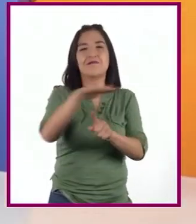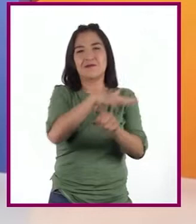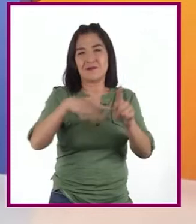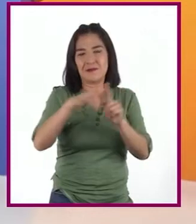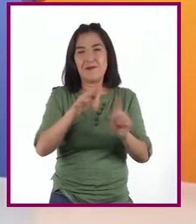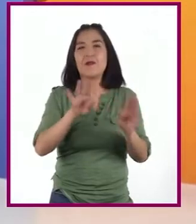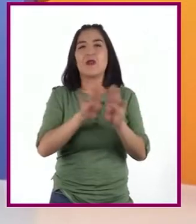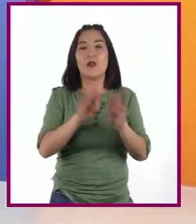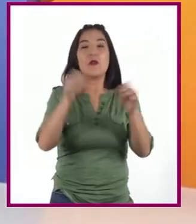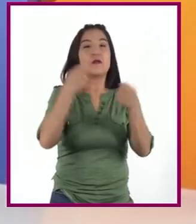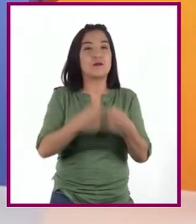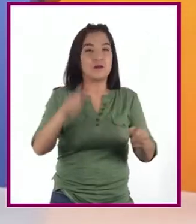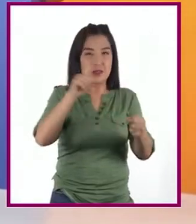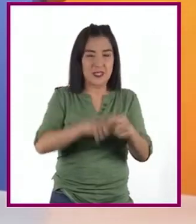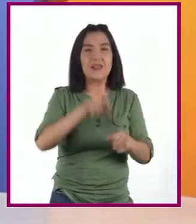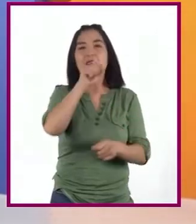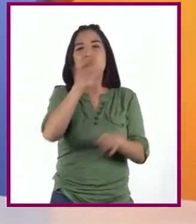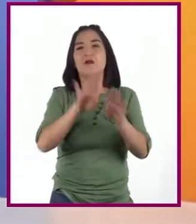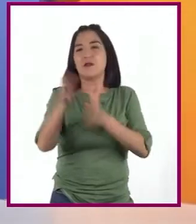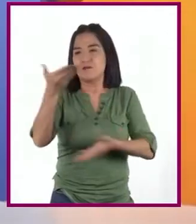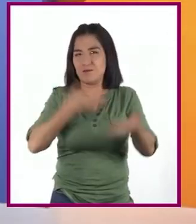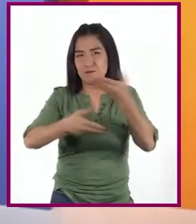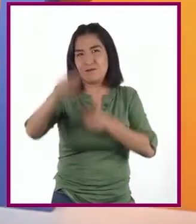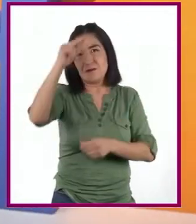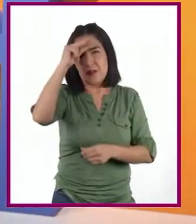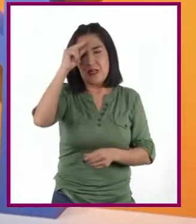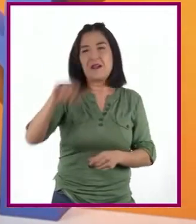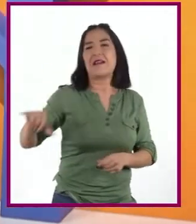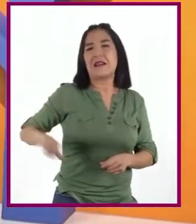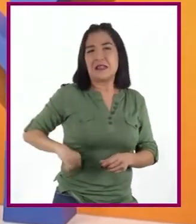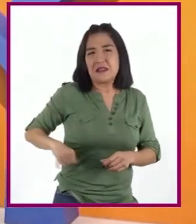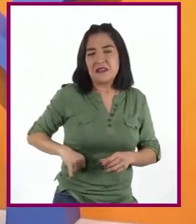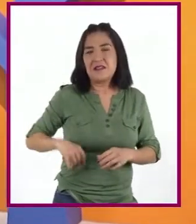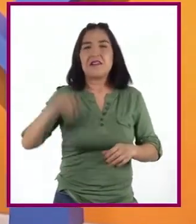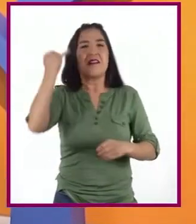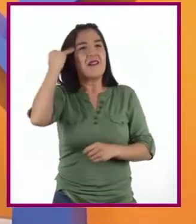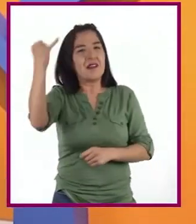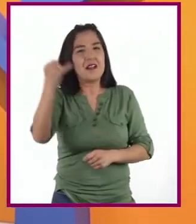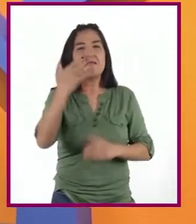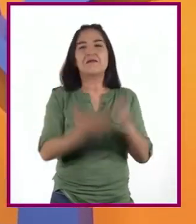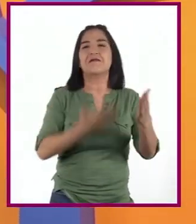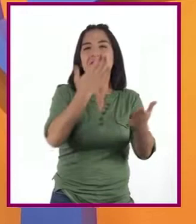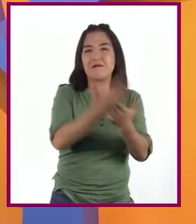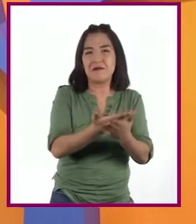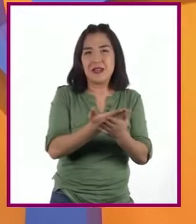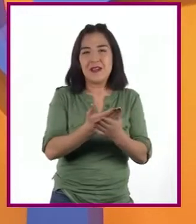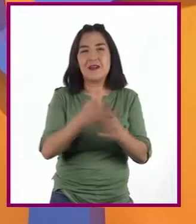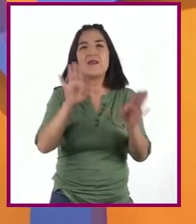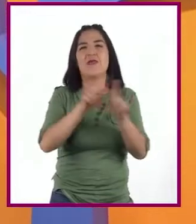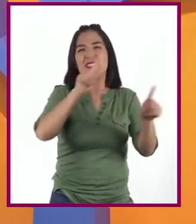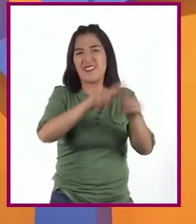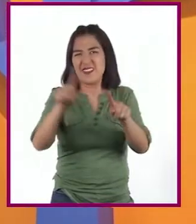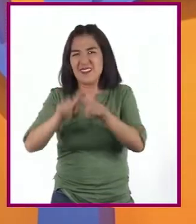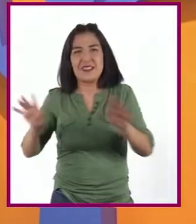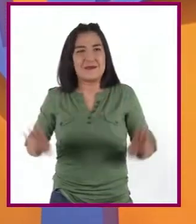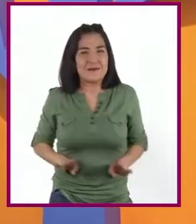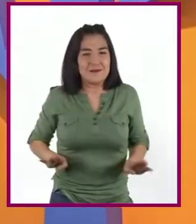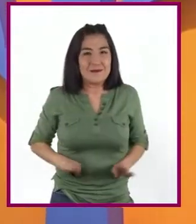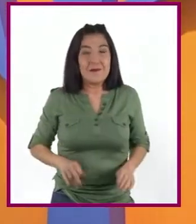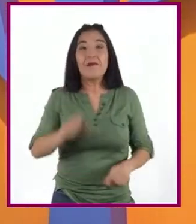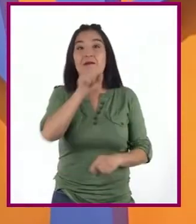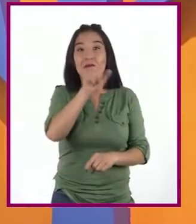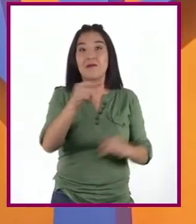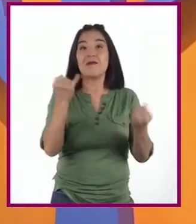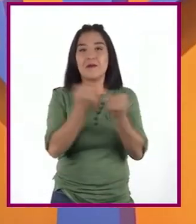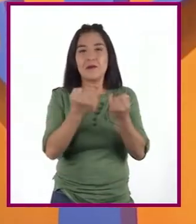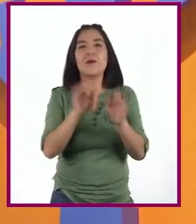e intelectualmente para compartir intereses, ideas, propósitos, estilos, hasta llegar